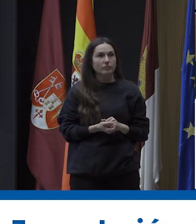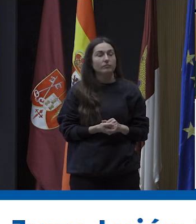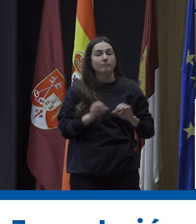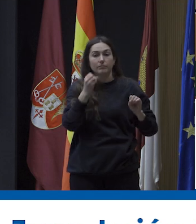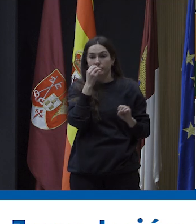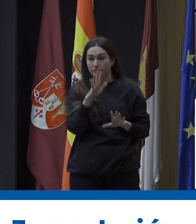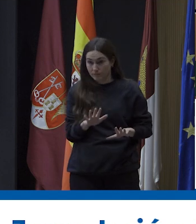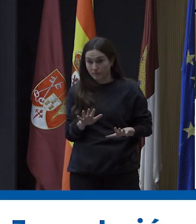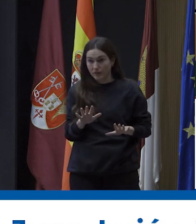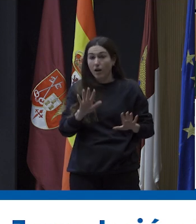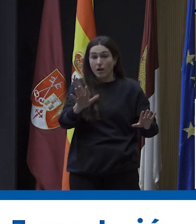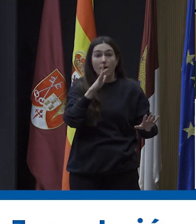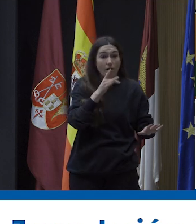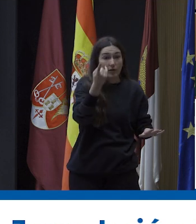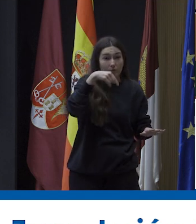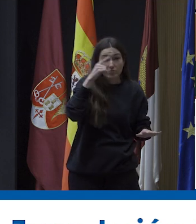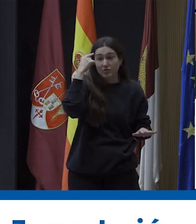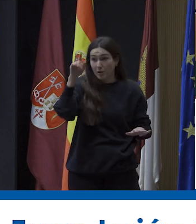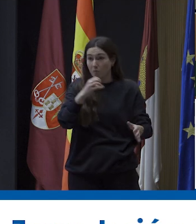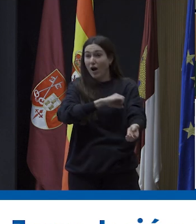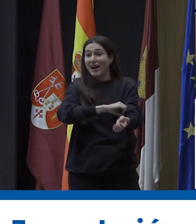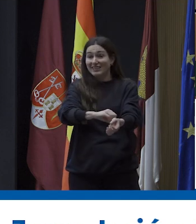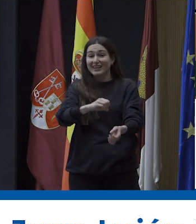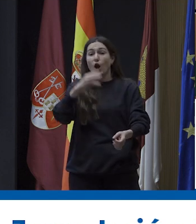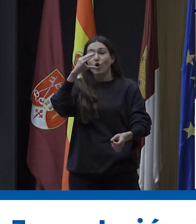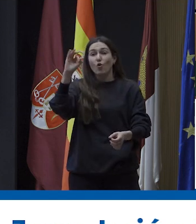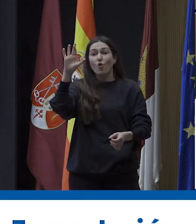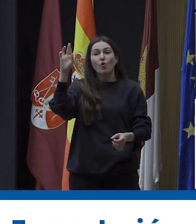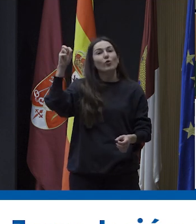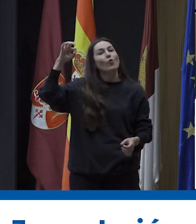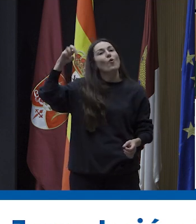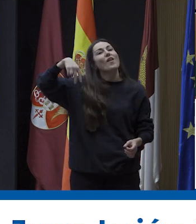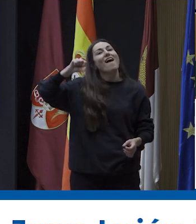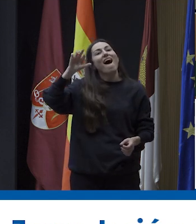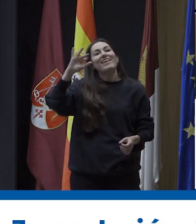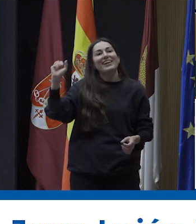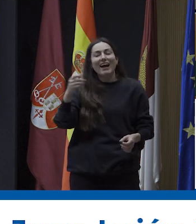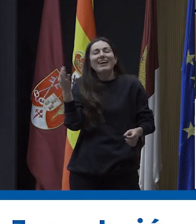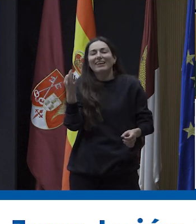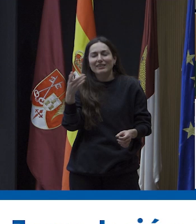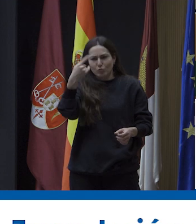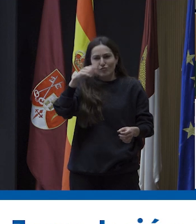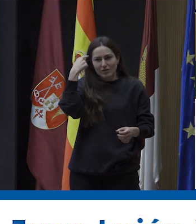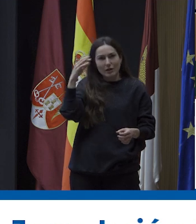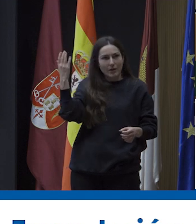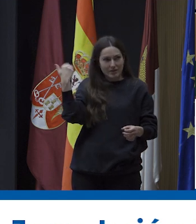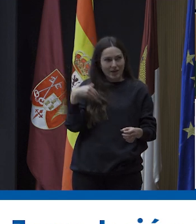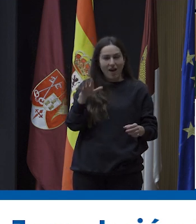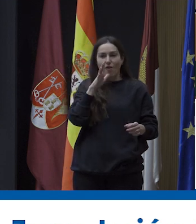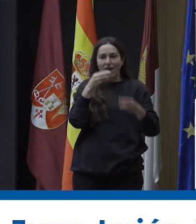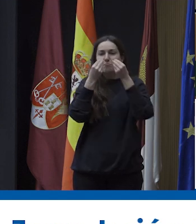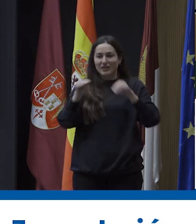bien, ahora que ya sabemos lo que son las arterias coronarias, podemos seguir con nuestro recorrido histórico. En 1812, John